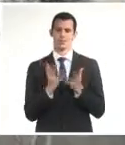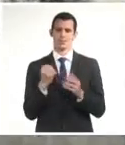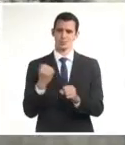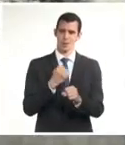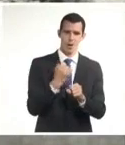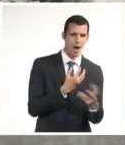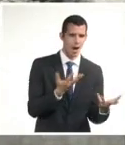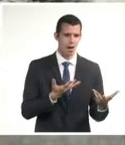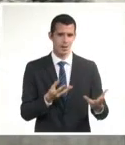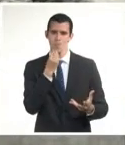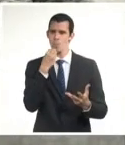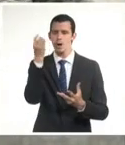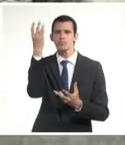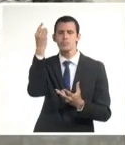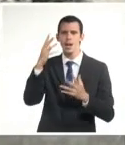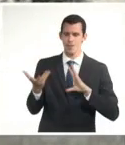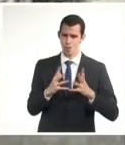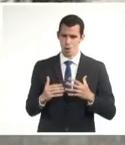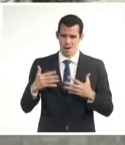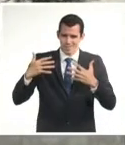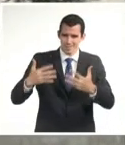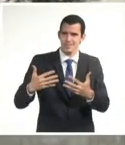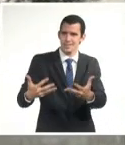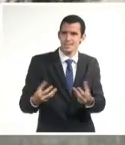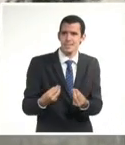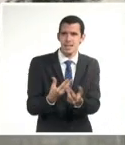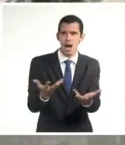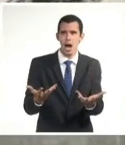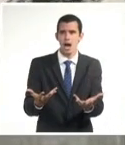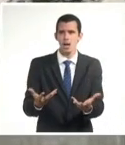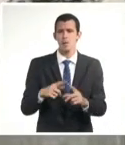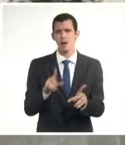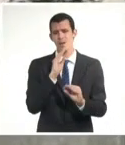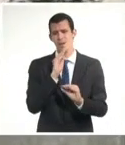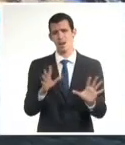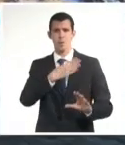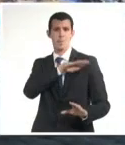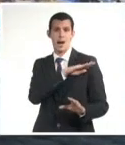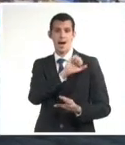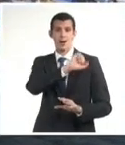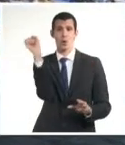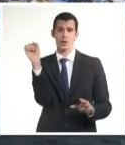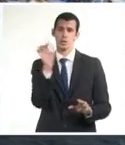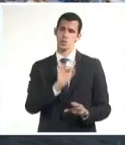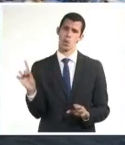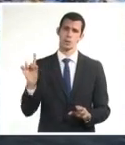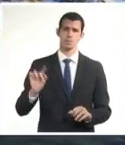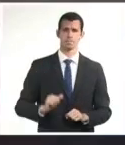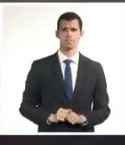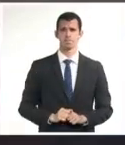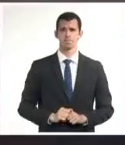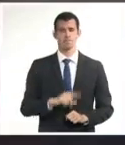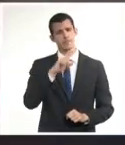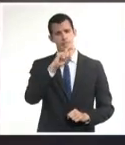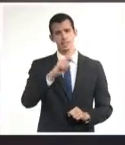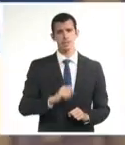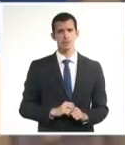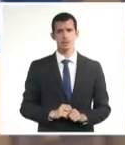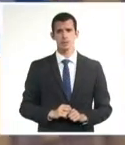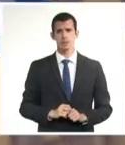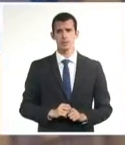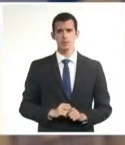trabajar. Pero ese escenario de paz que el líder reclamaba nunca llegó. Aún así, a pesar del cerco económico y de